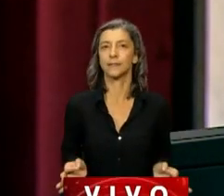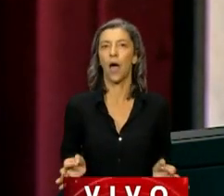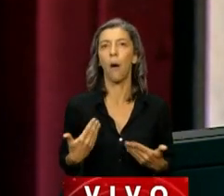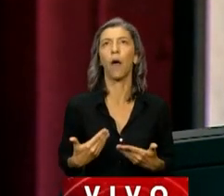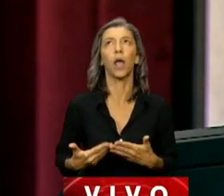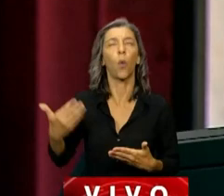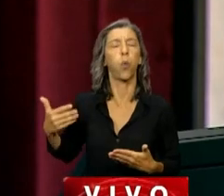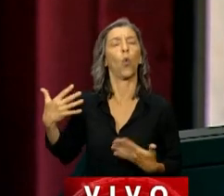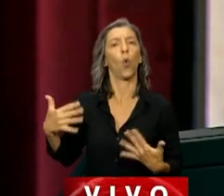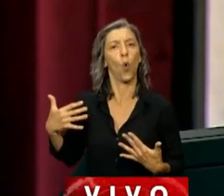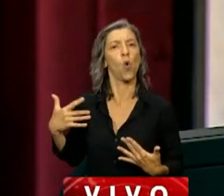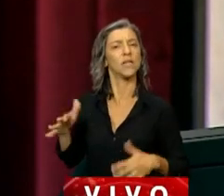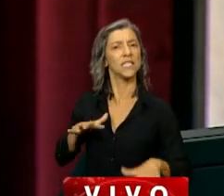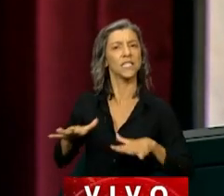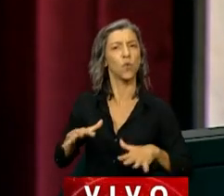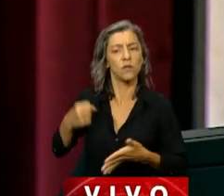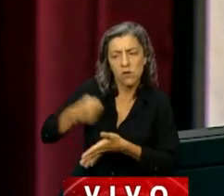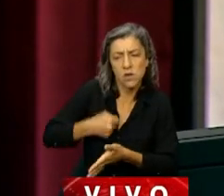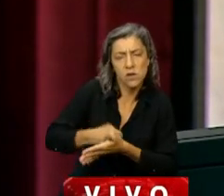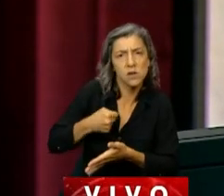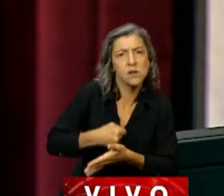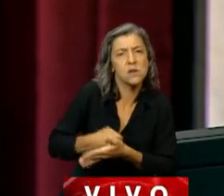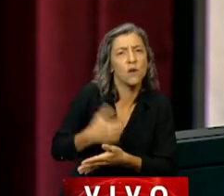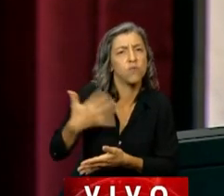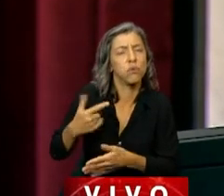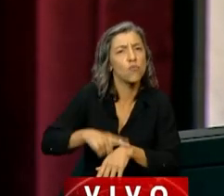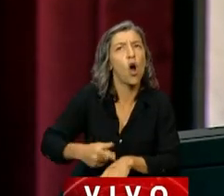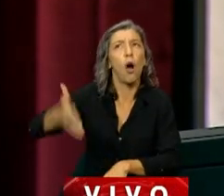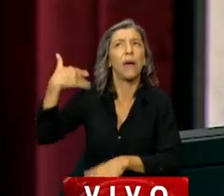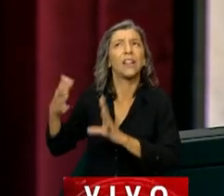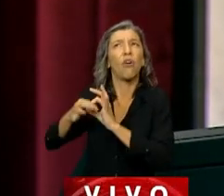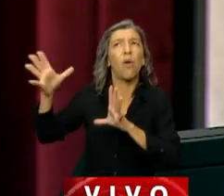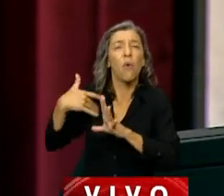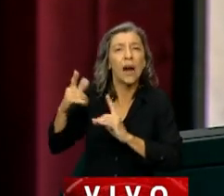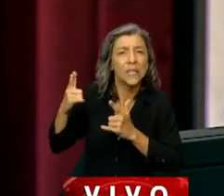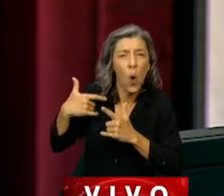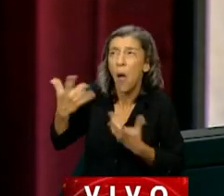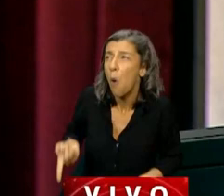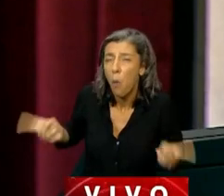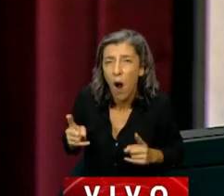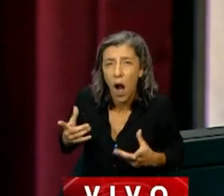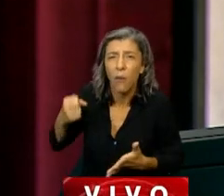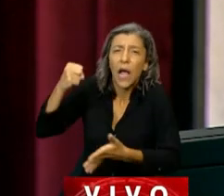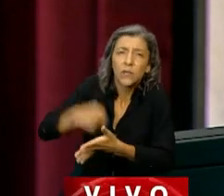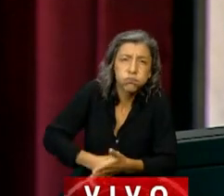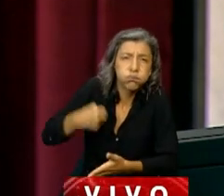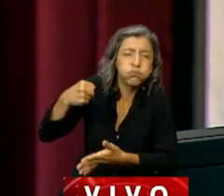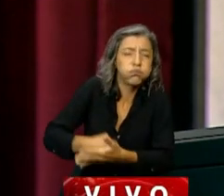significado para muchos esa lucha por la recuperación de democracia. Me parece que hoy en esta